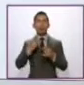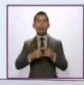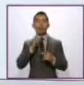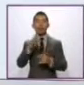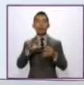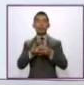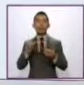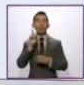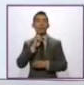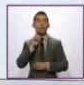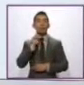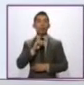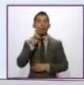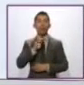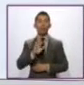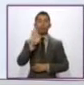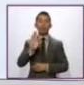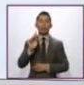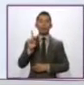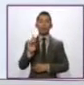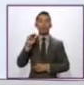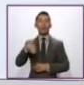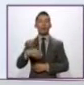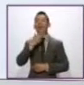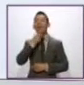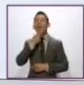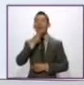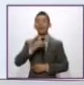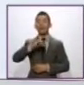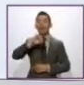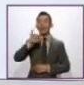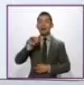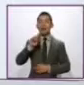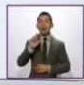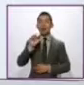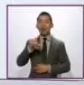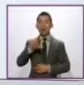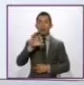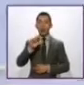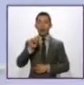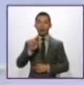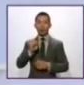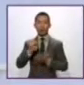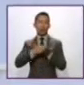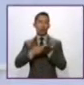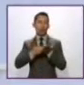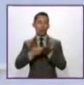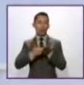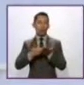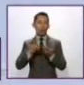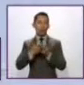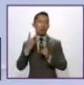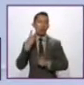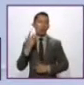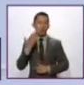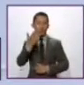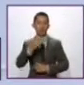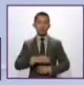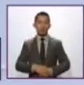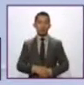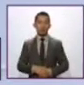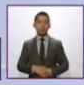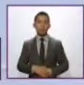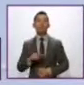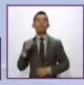réplica el candidato de Fuerza por México, Juan Carlos Martínez Cecias Rodríguez. Adelante, candidato. Como lo he dicho, vengo a enriquecer